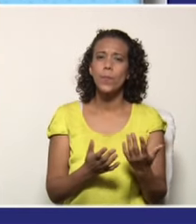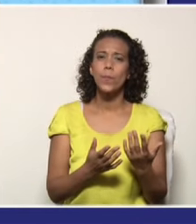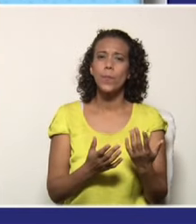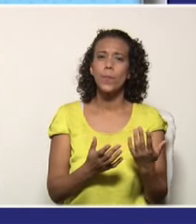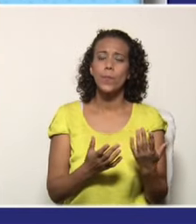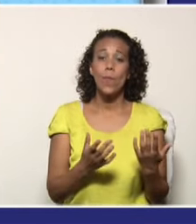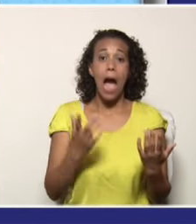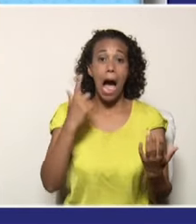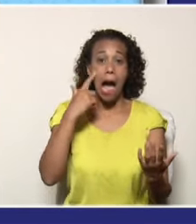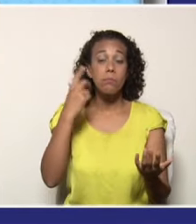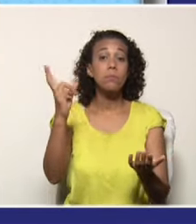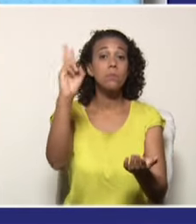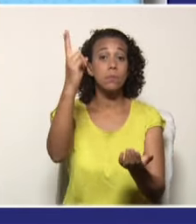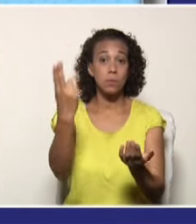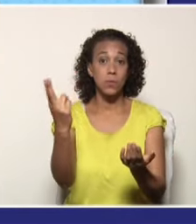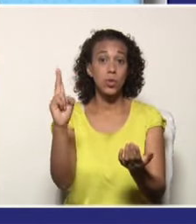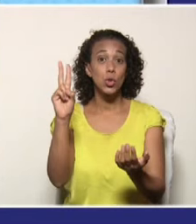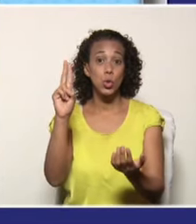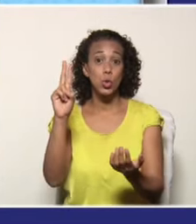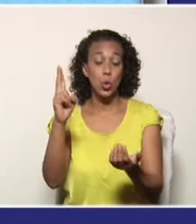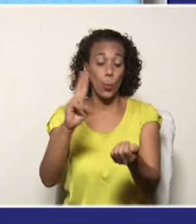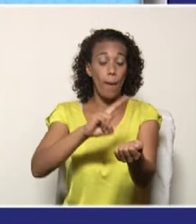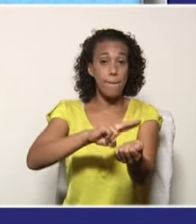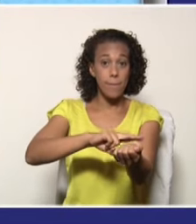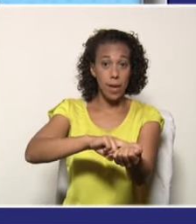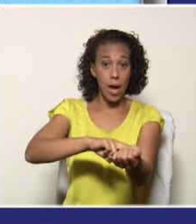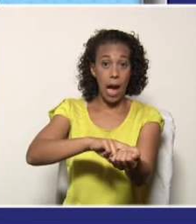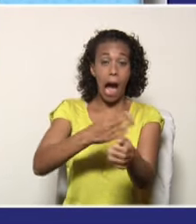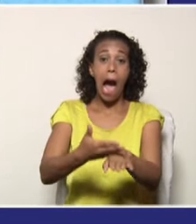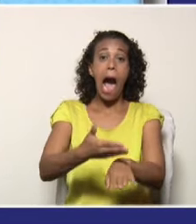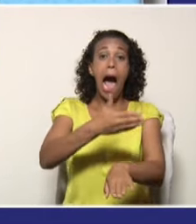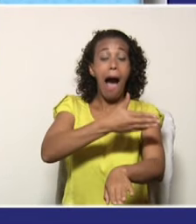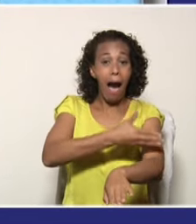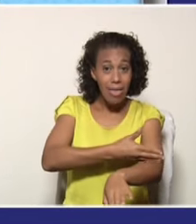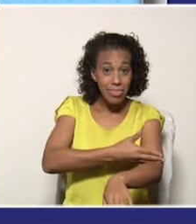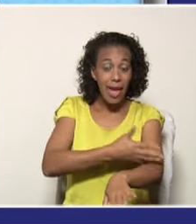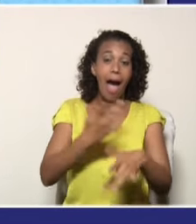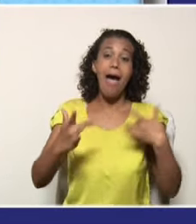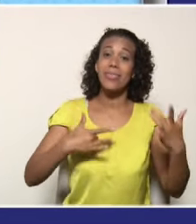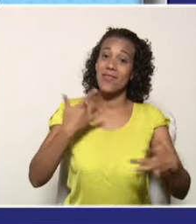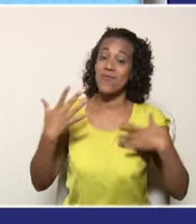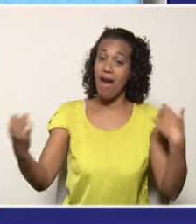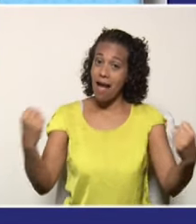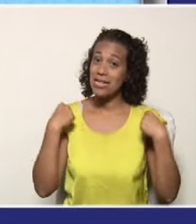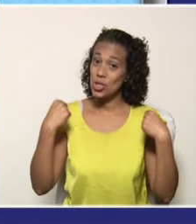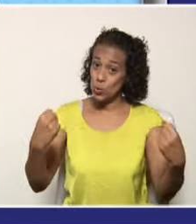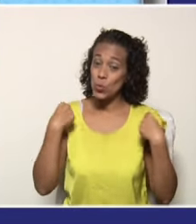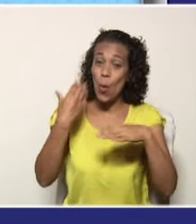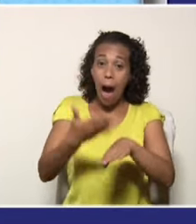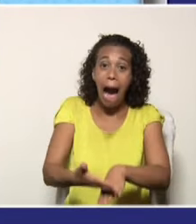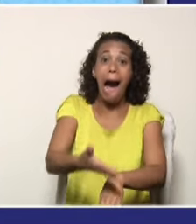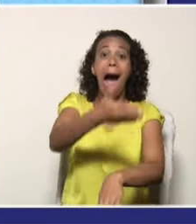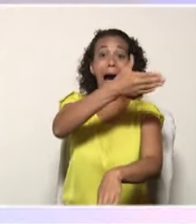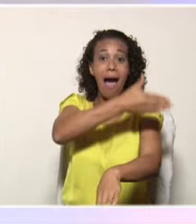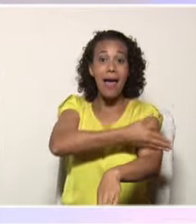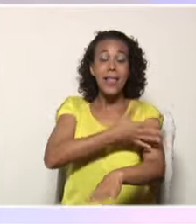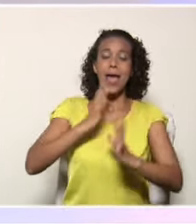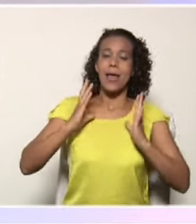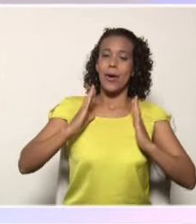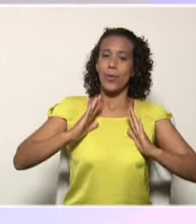se van a tomar el pulso o la presión arterial antes de realizar el ejercicio. Es decir, en tiempo de